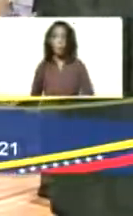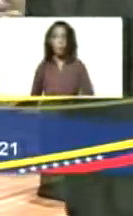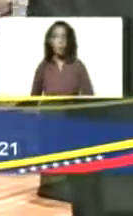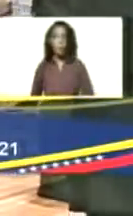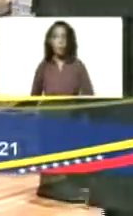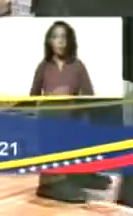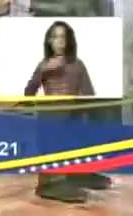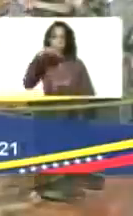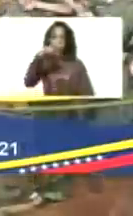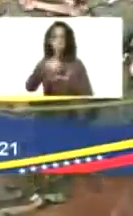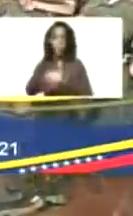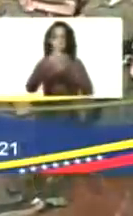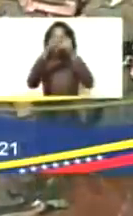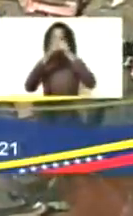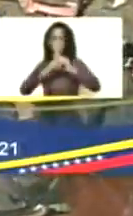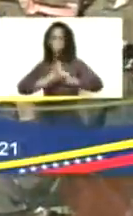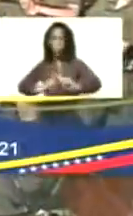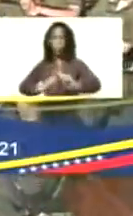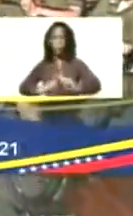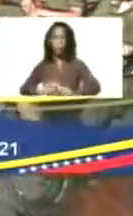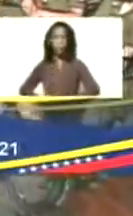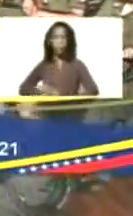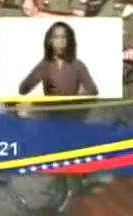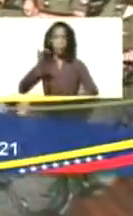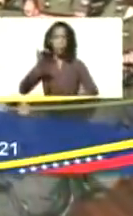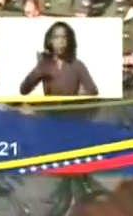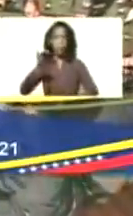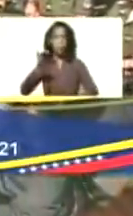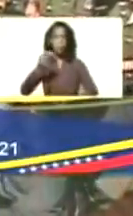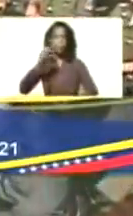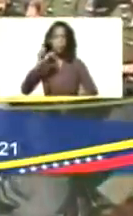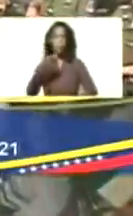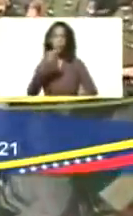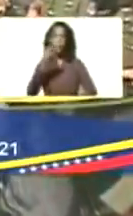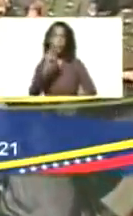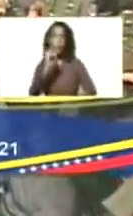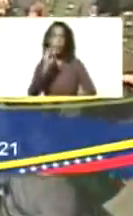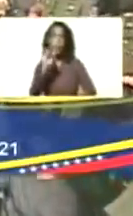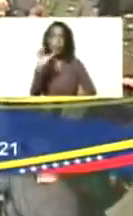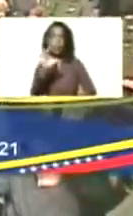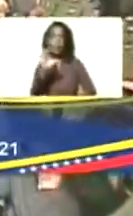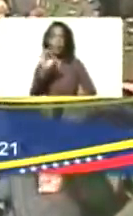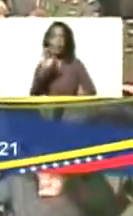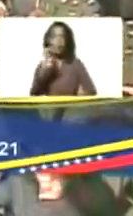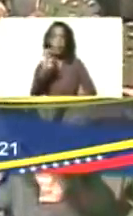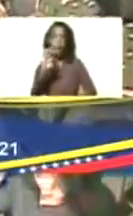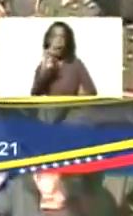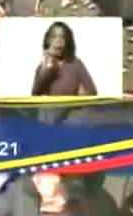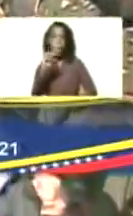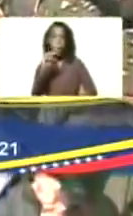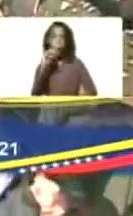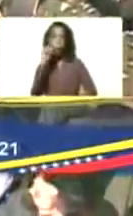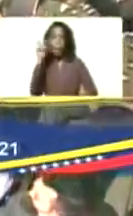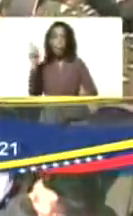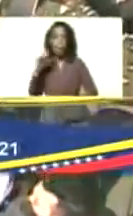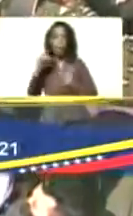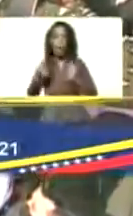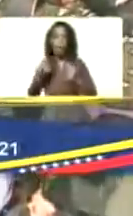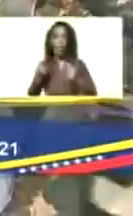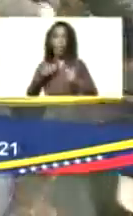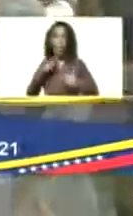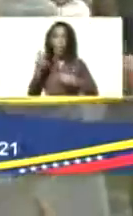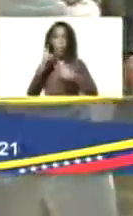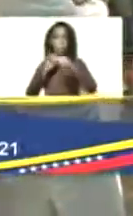Mención honorífica. Recibe Guillermo Centeno Bordones. Evaluación del lodo rojo de activado como